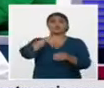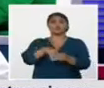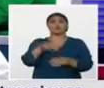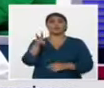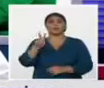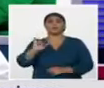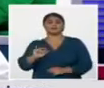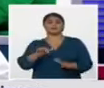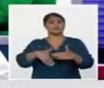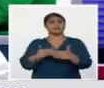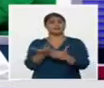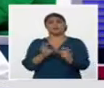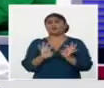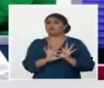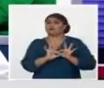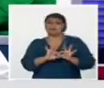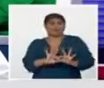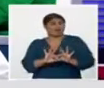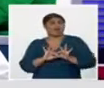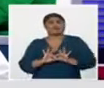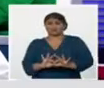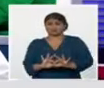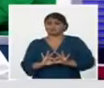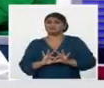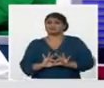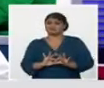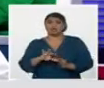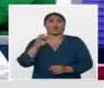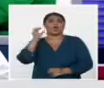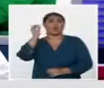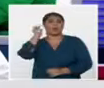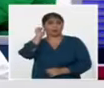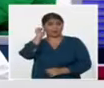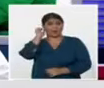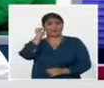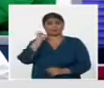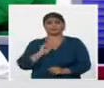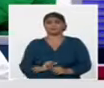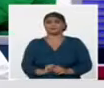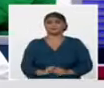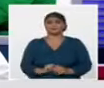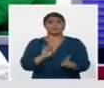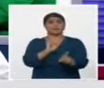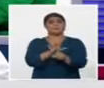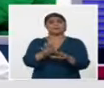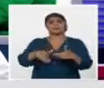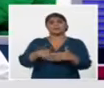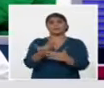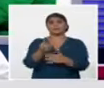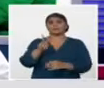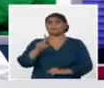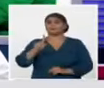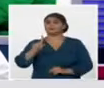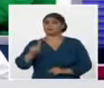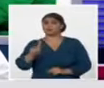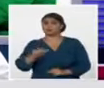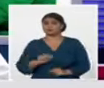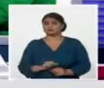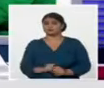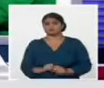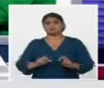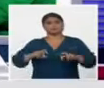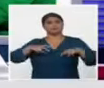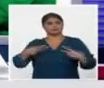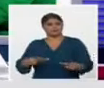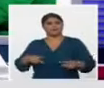las complicaciones que presentó, e incluso ya desde el día 21 y en 3 ocasiones el